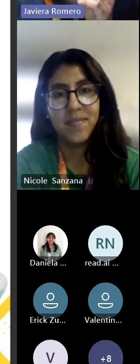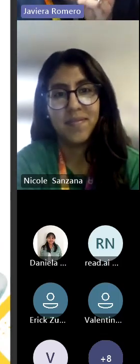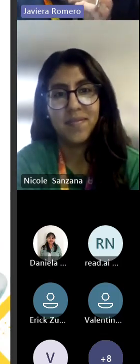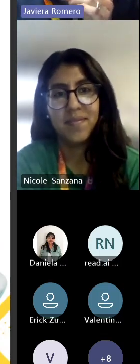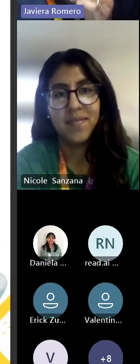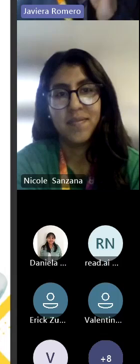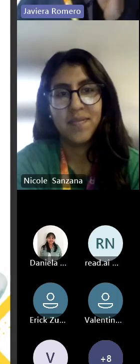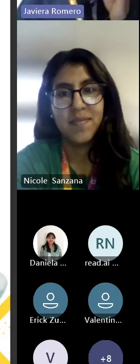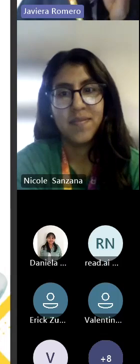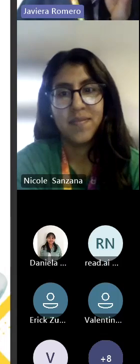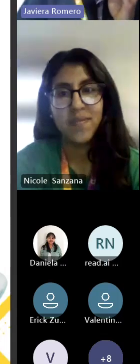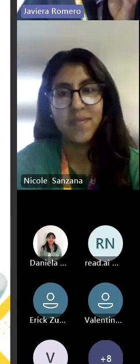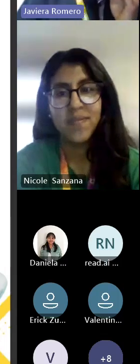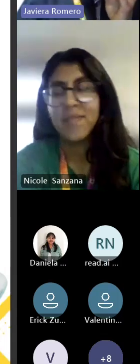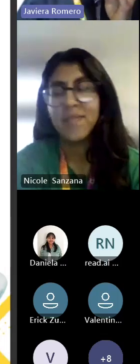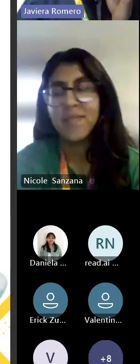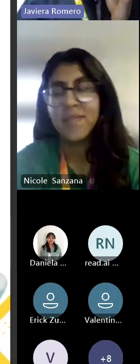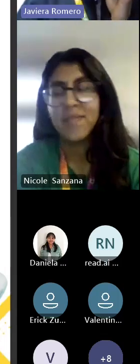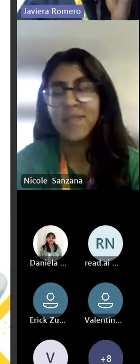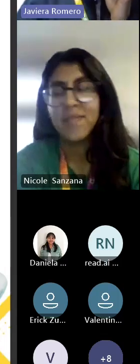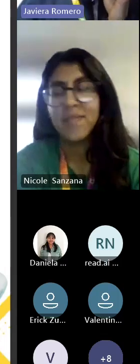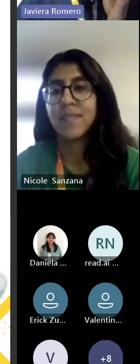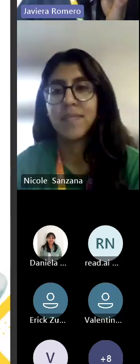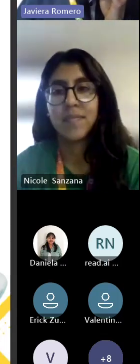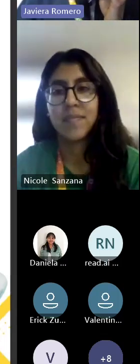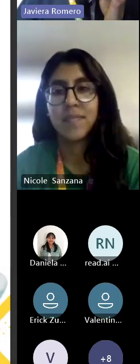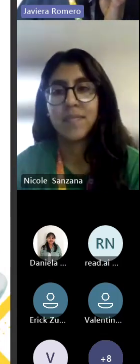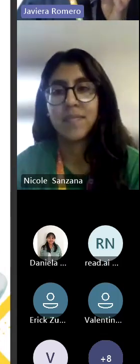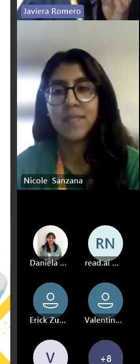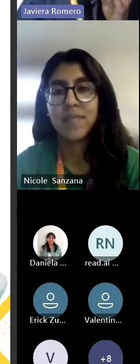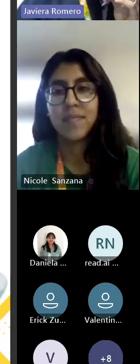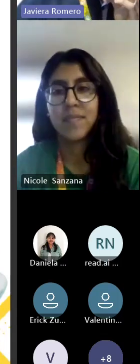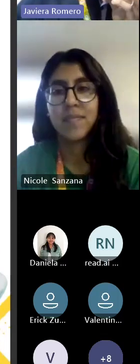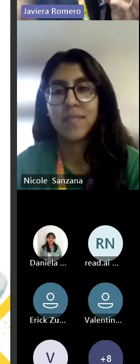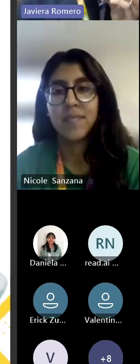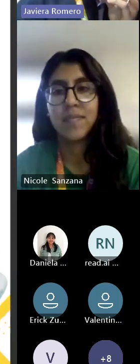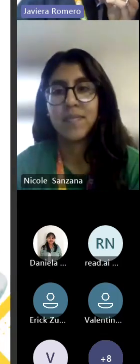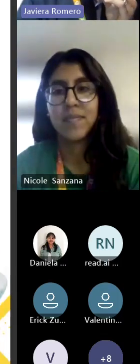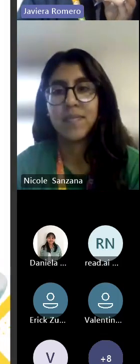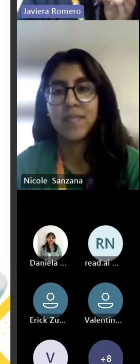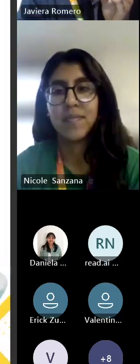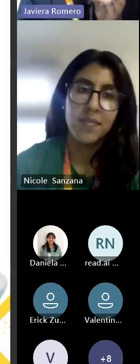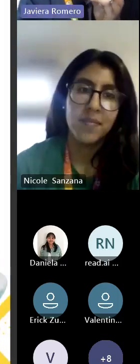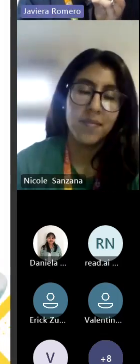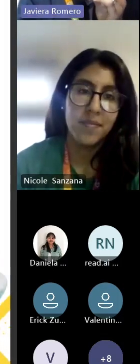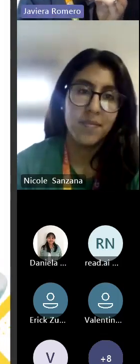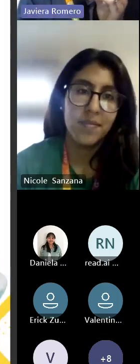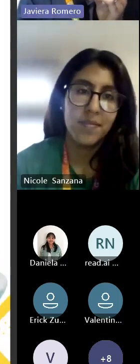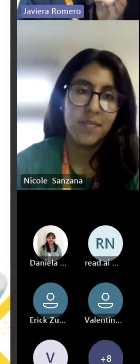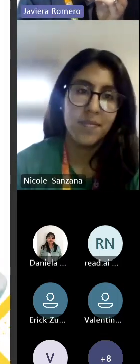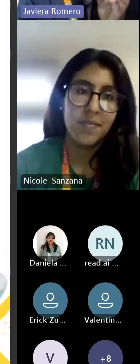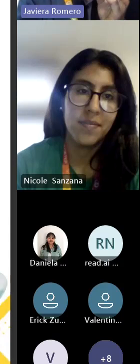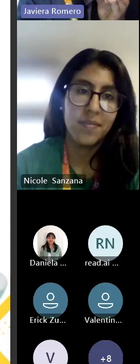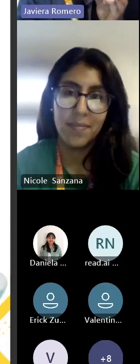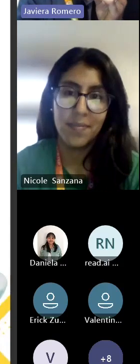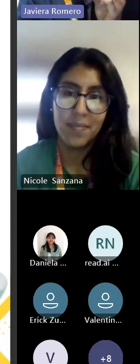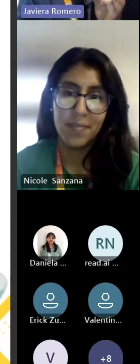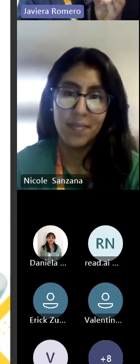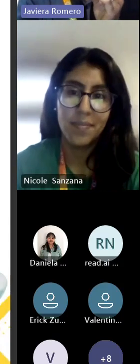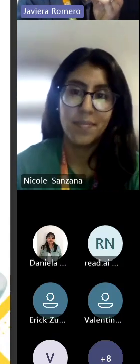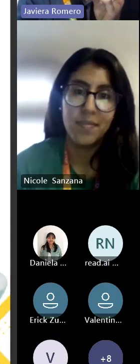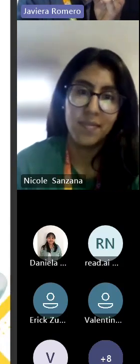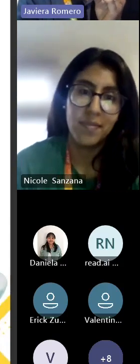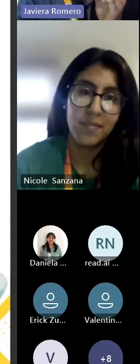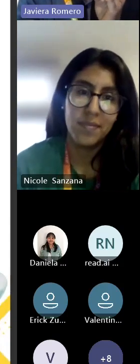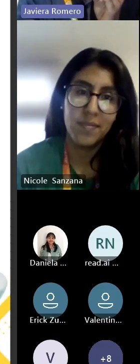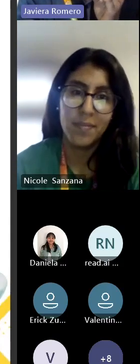llamado habilidades para vivir, ¿cierto? Por ejemplo, habilidades como el autoconocimiento, la autorregulación, la resolución